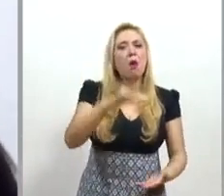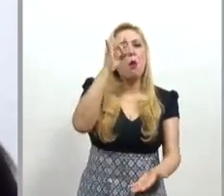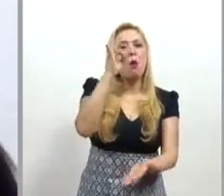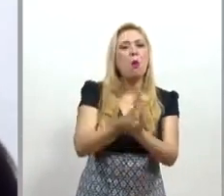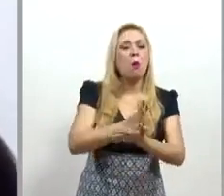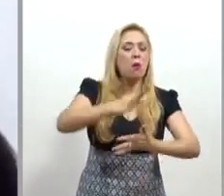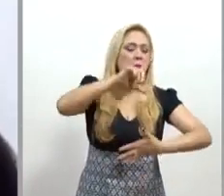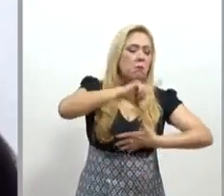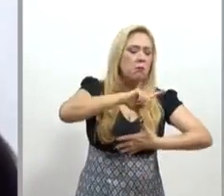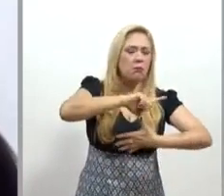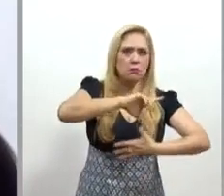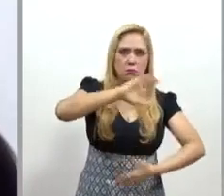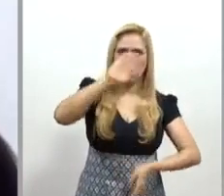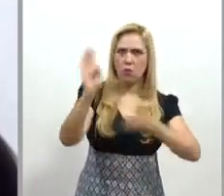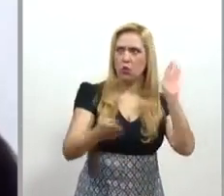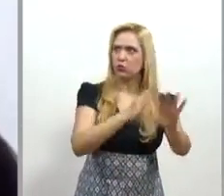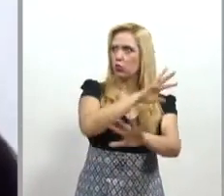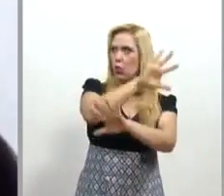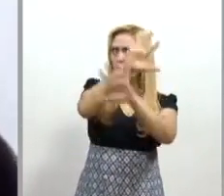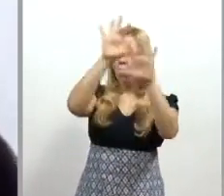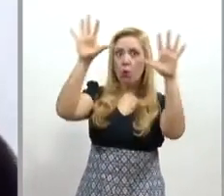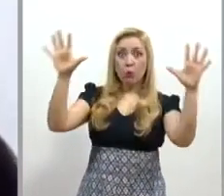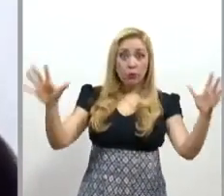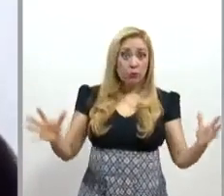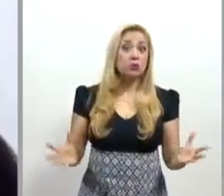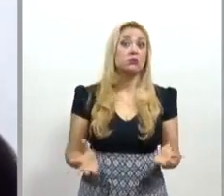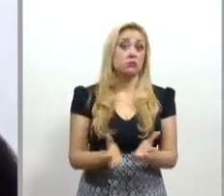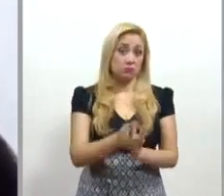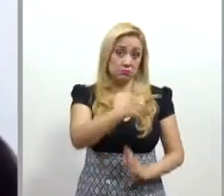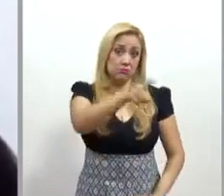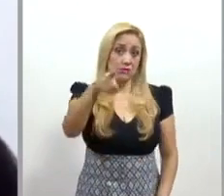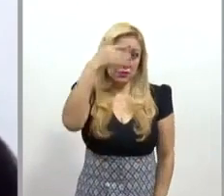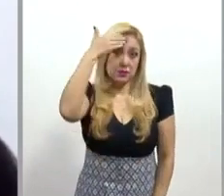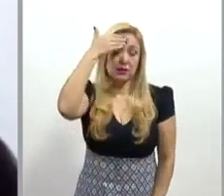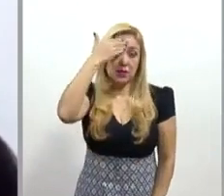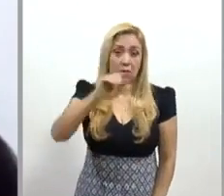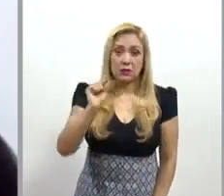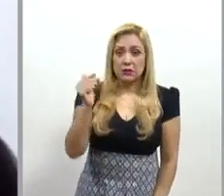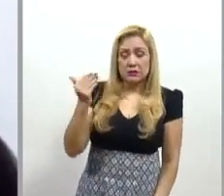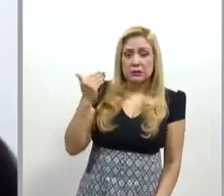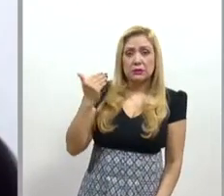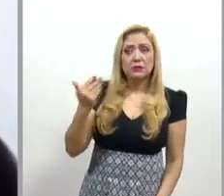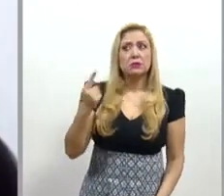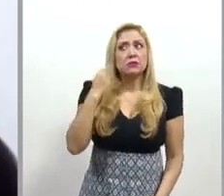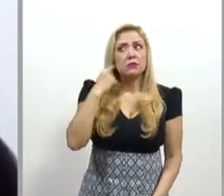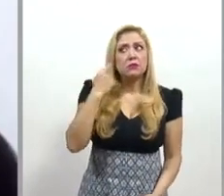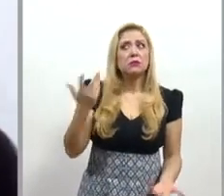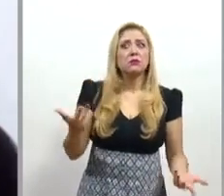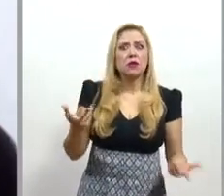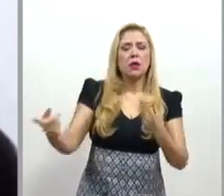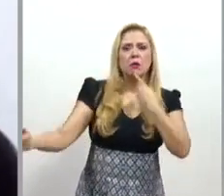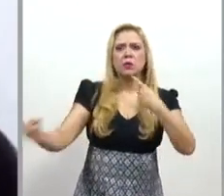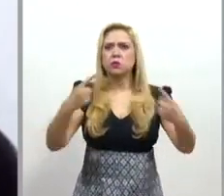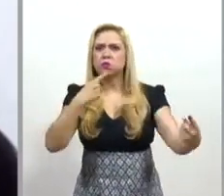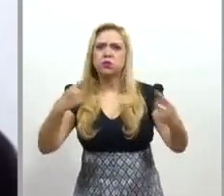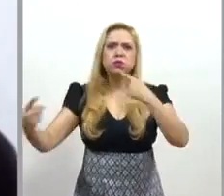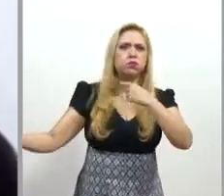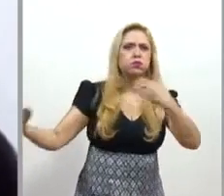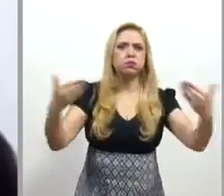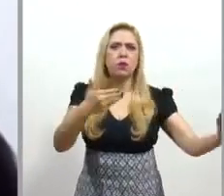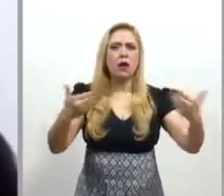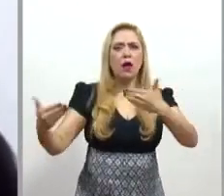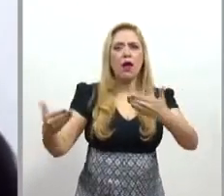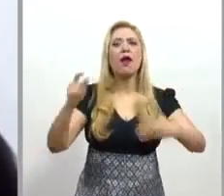en general. Y seguramente la audiencia ha seguido que de manera muy reciente se han venido dando discusiones en algo que se conoce como